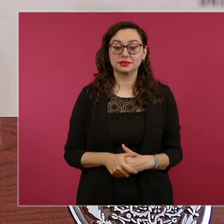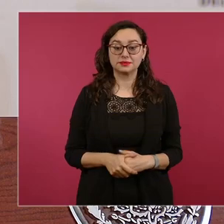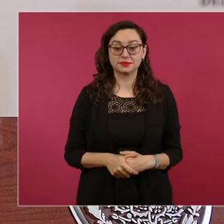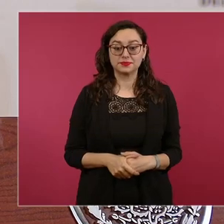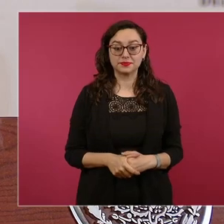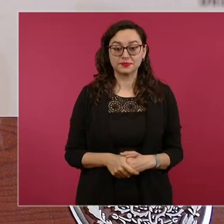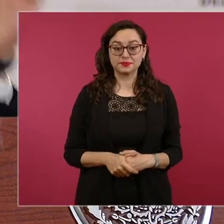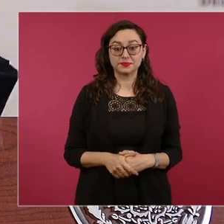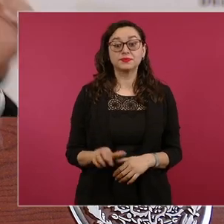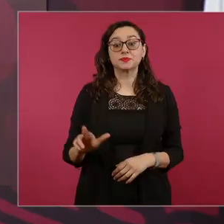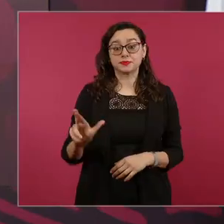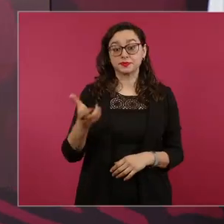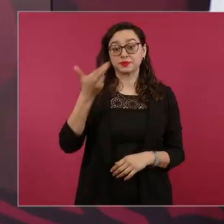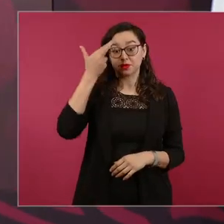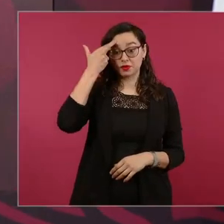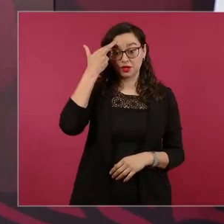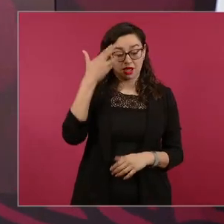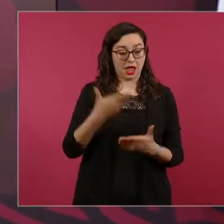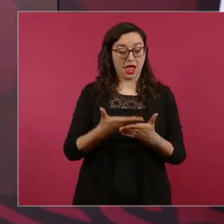papá,